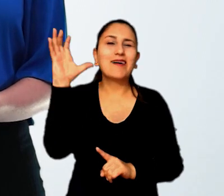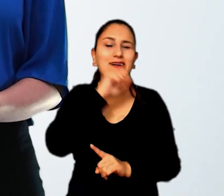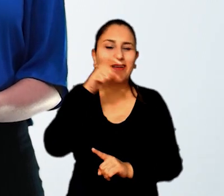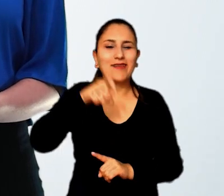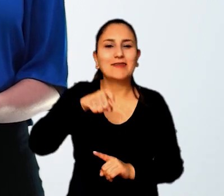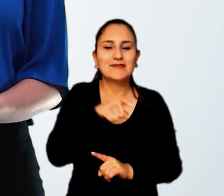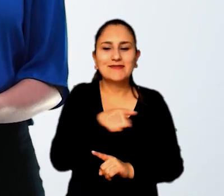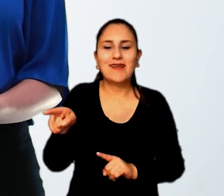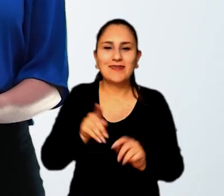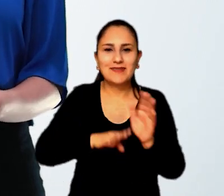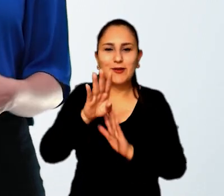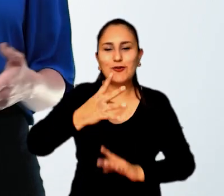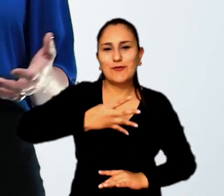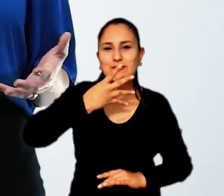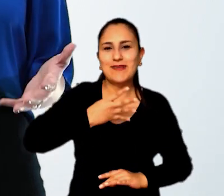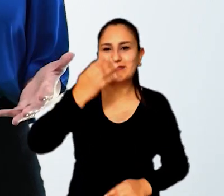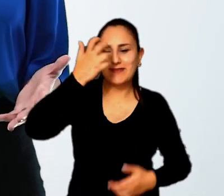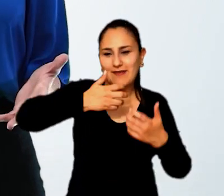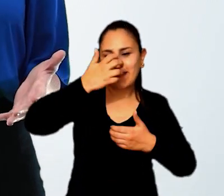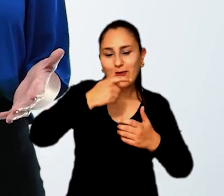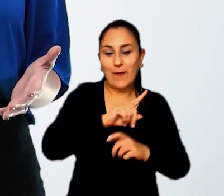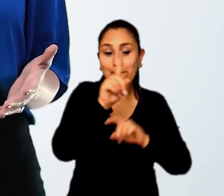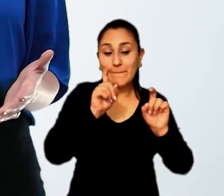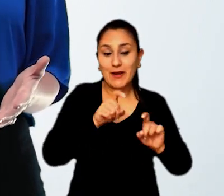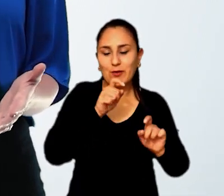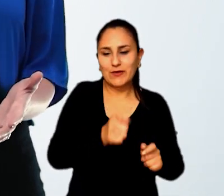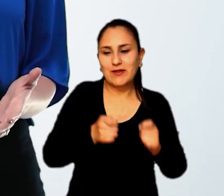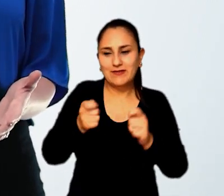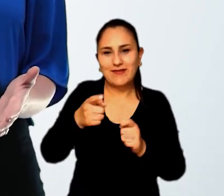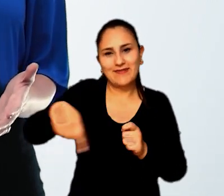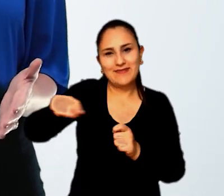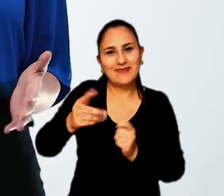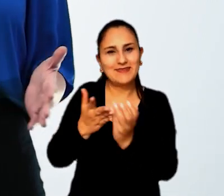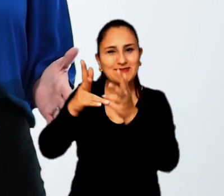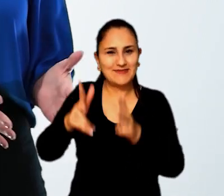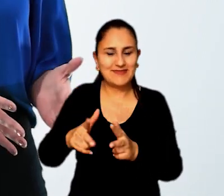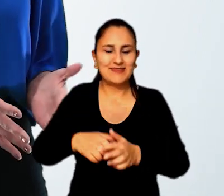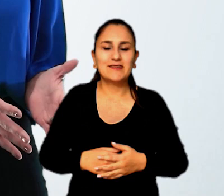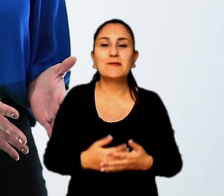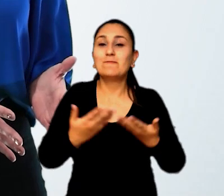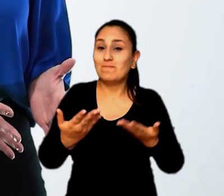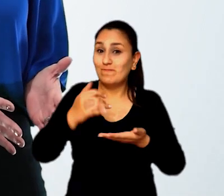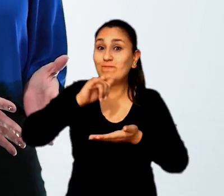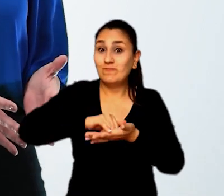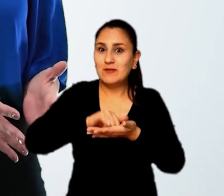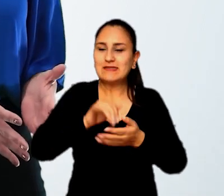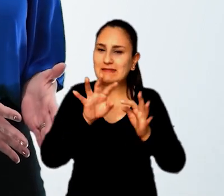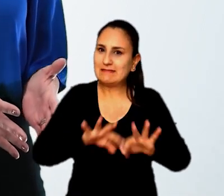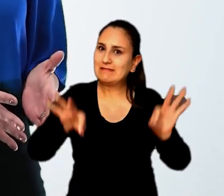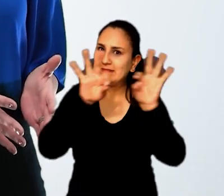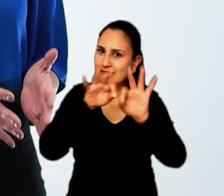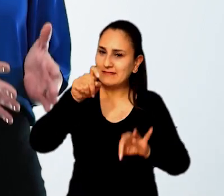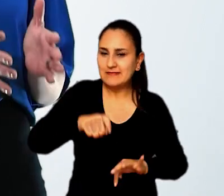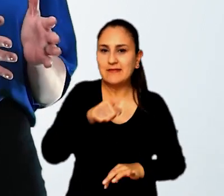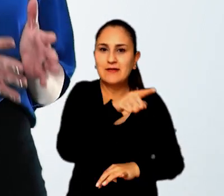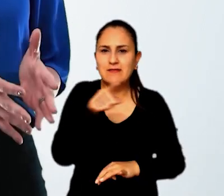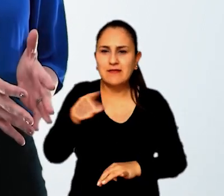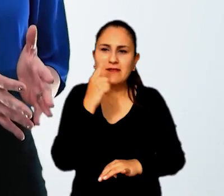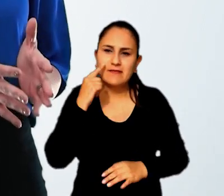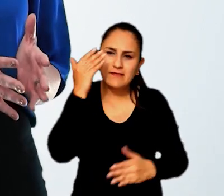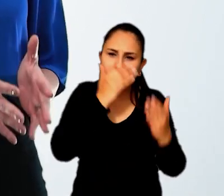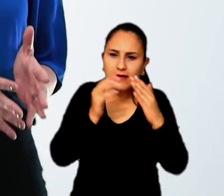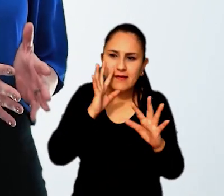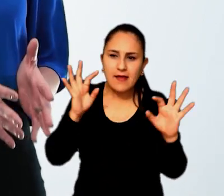desarrollo de las competencias evaluadas en la pregunta por parte del estudiante por lo cual es necesario que se haga un